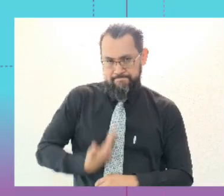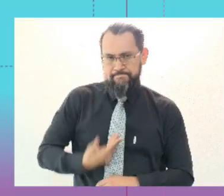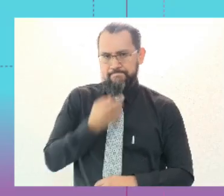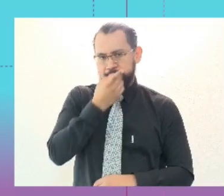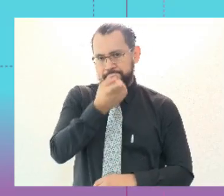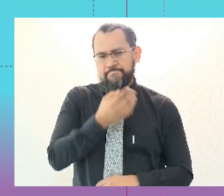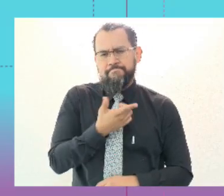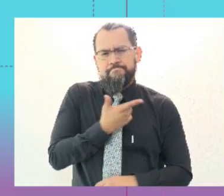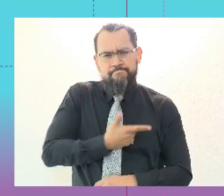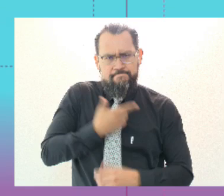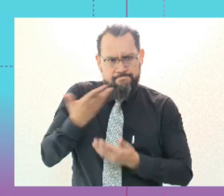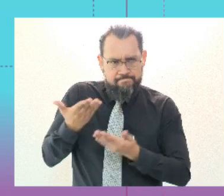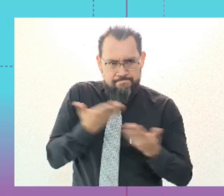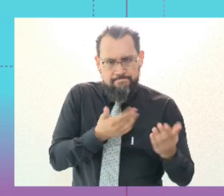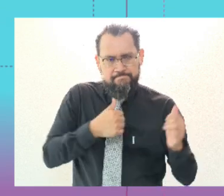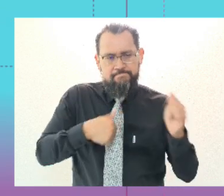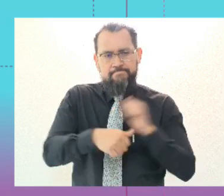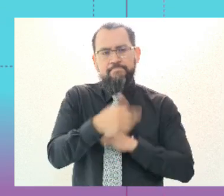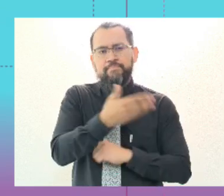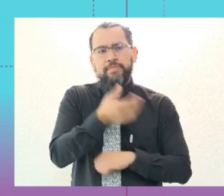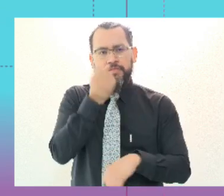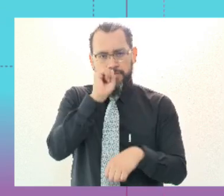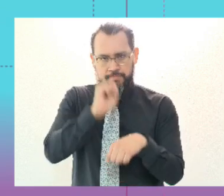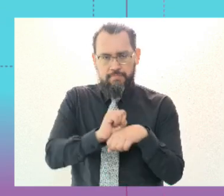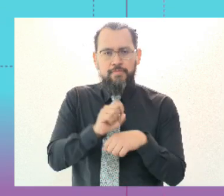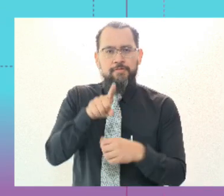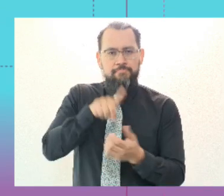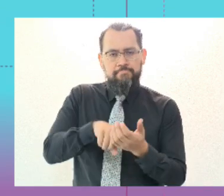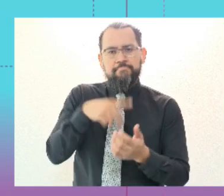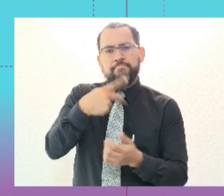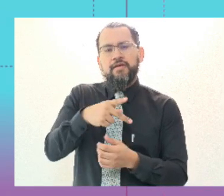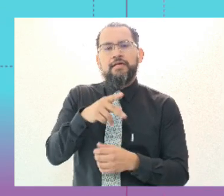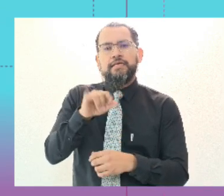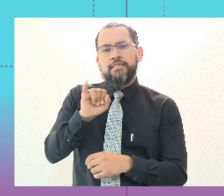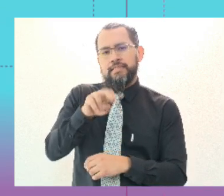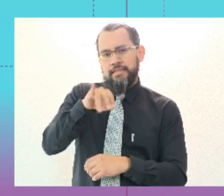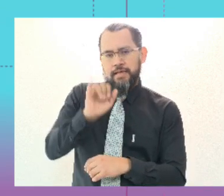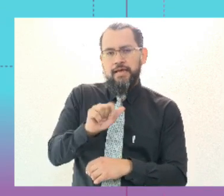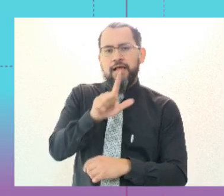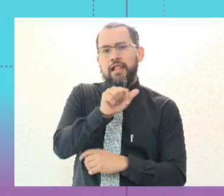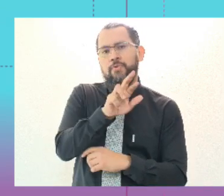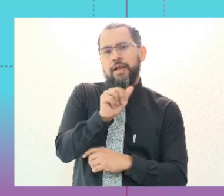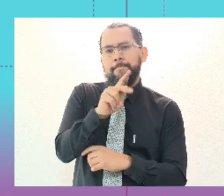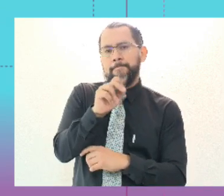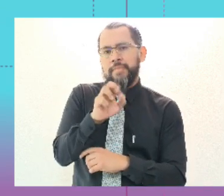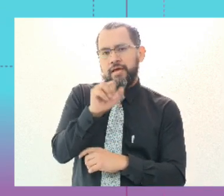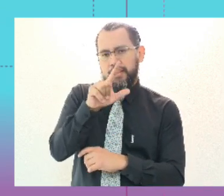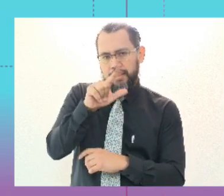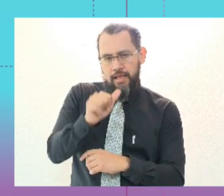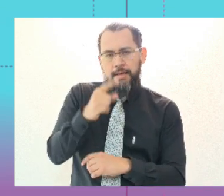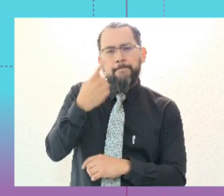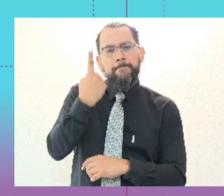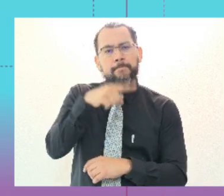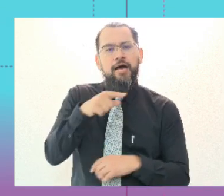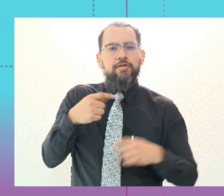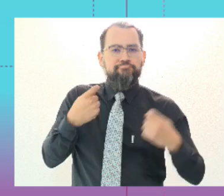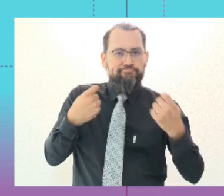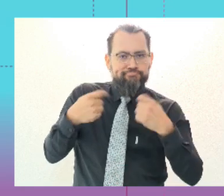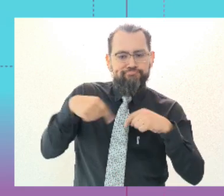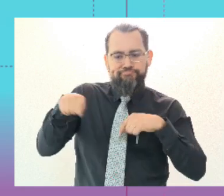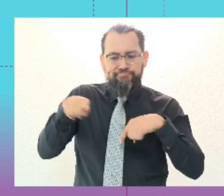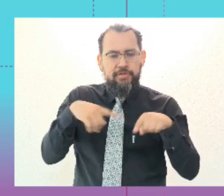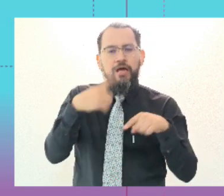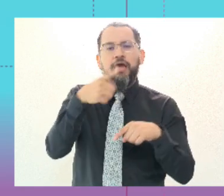El uso de la voz a la secretaria ejecutiva del INAI, Laura Perla Dávila González, para la moderación del